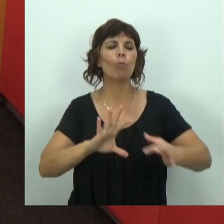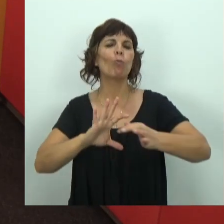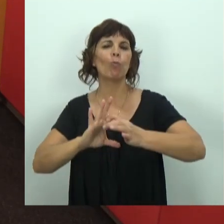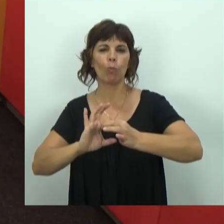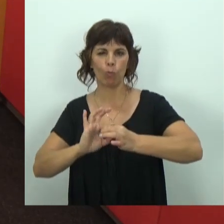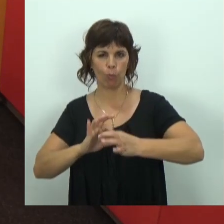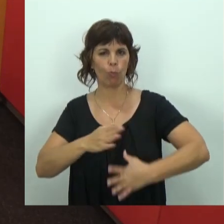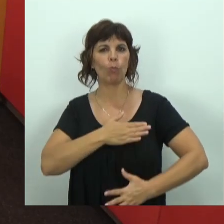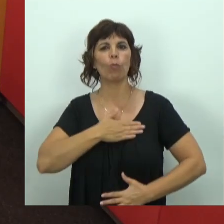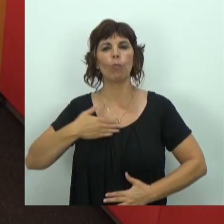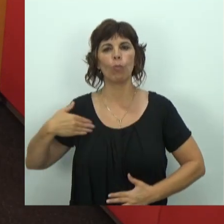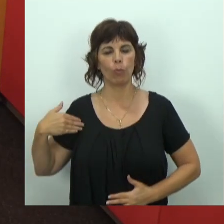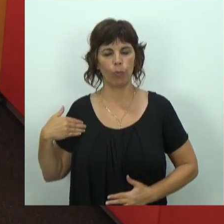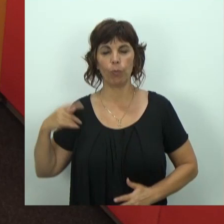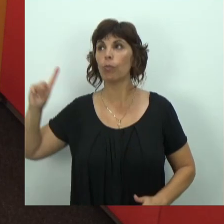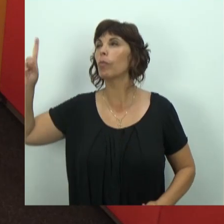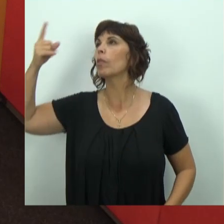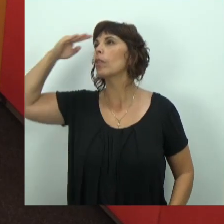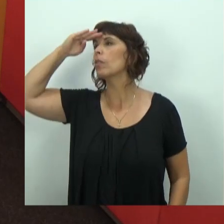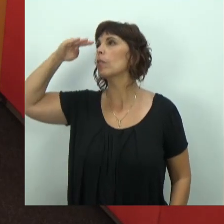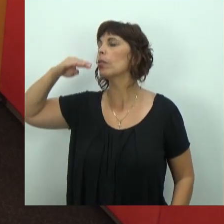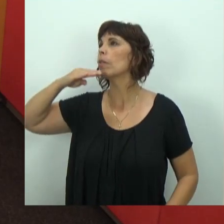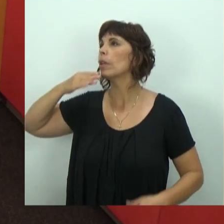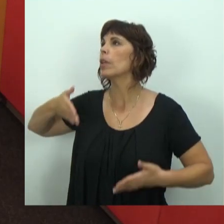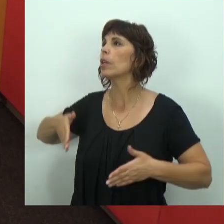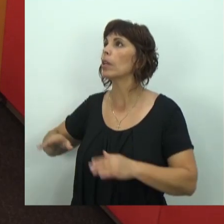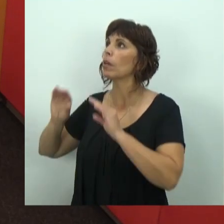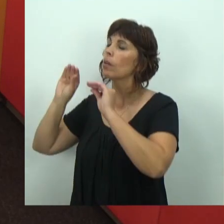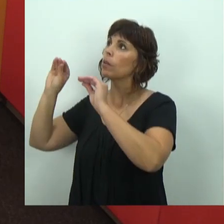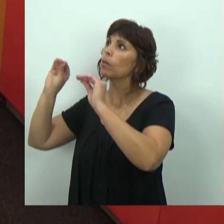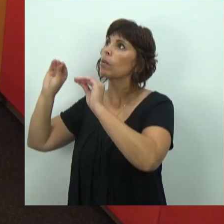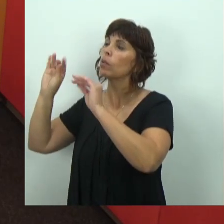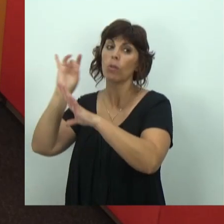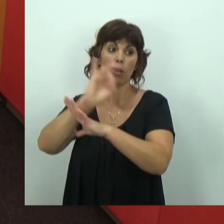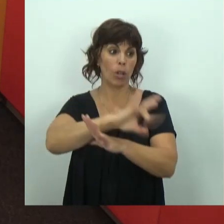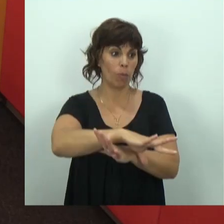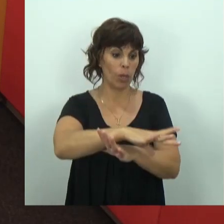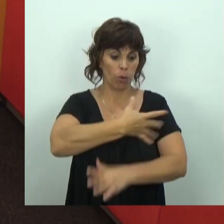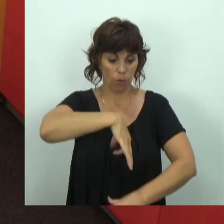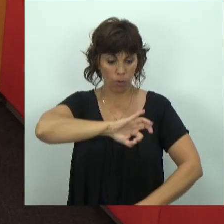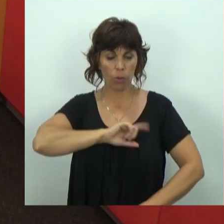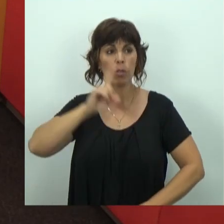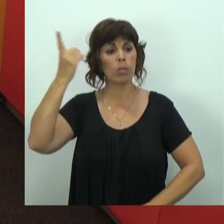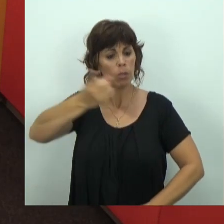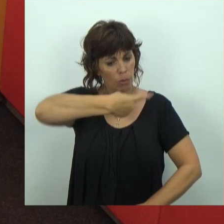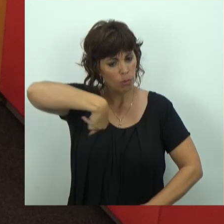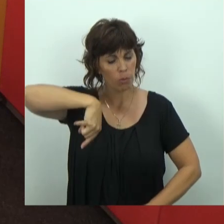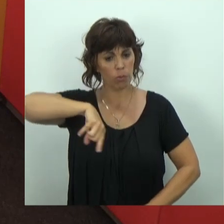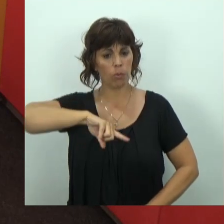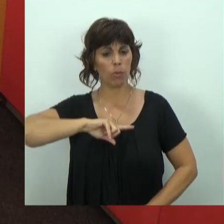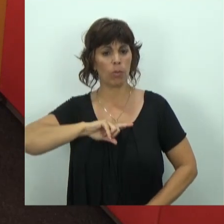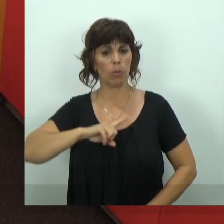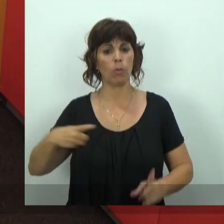Dios el Padre envió a su Hijo Jesucristo, nuestro Señor, para que nuestro